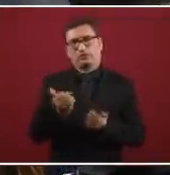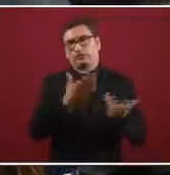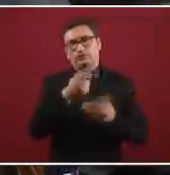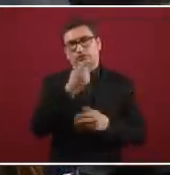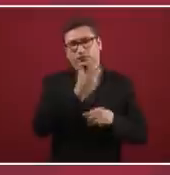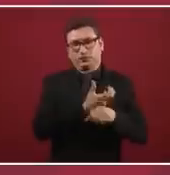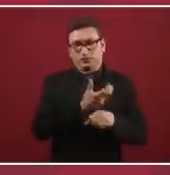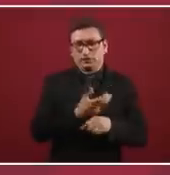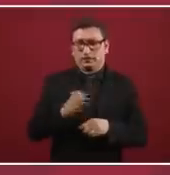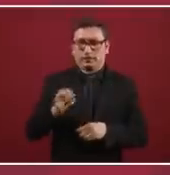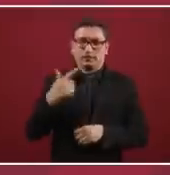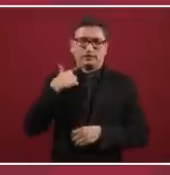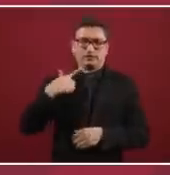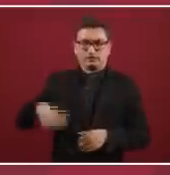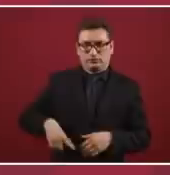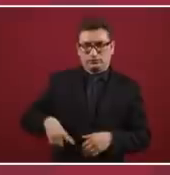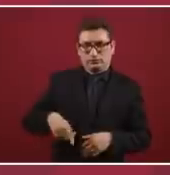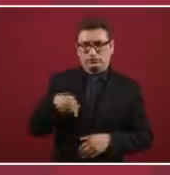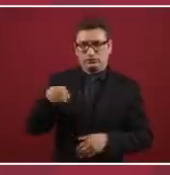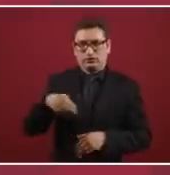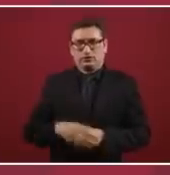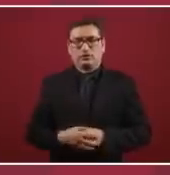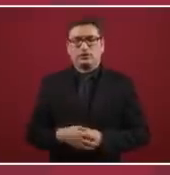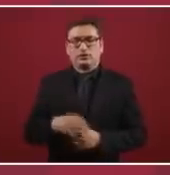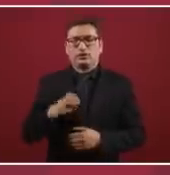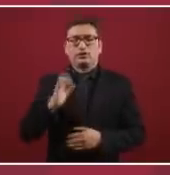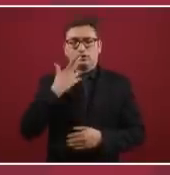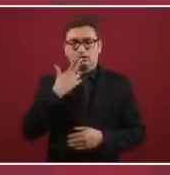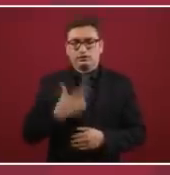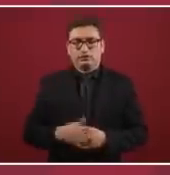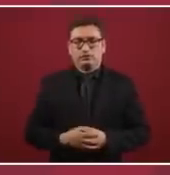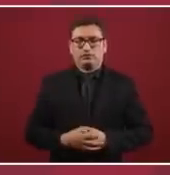del exgobernador de Chihuahua